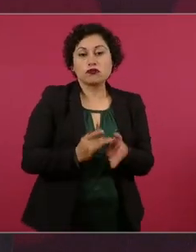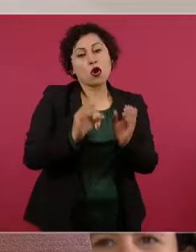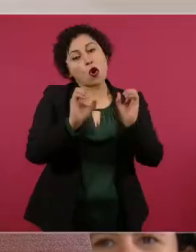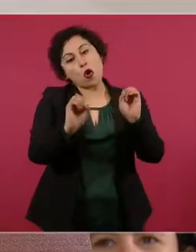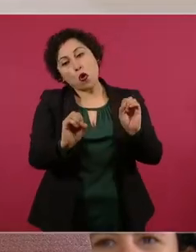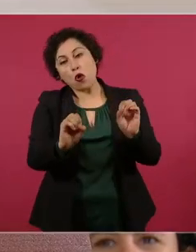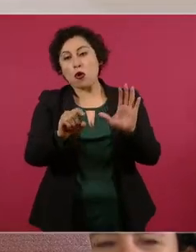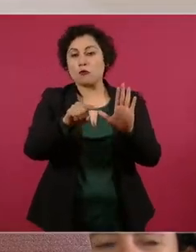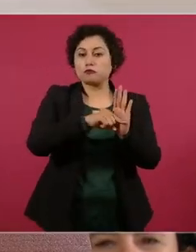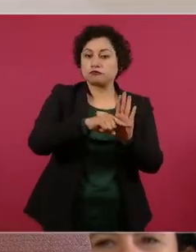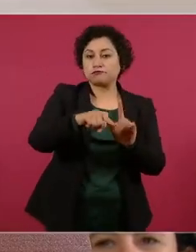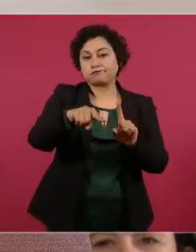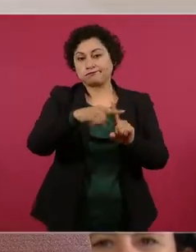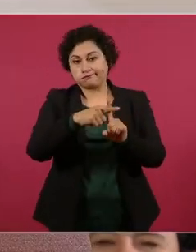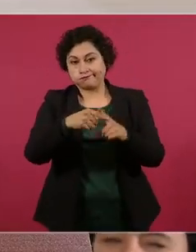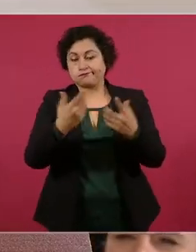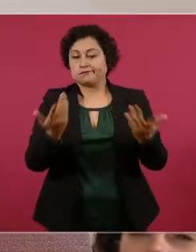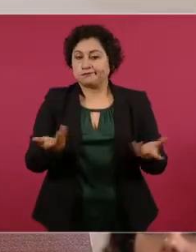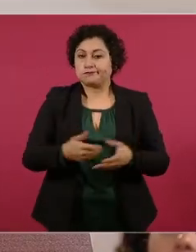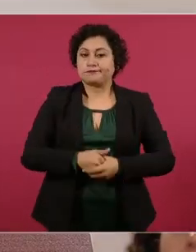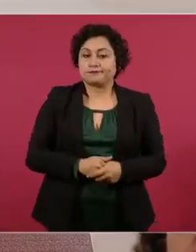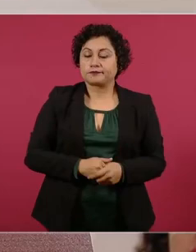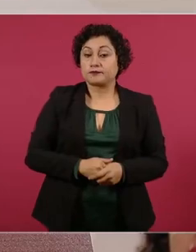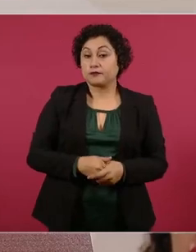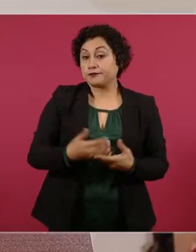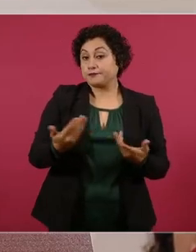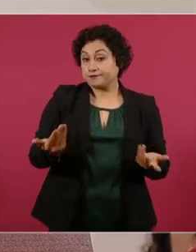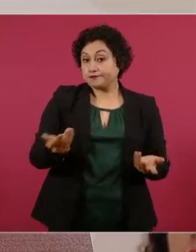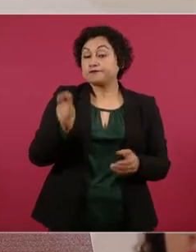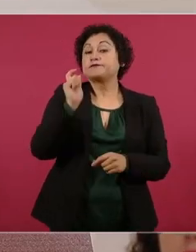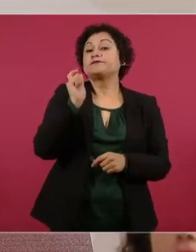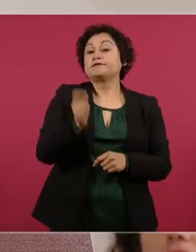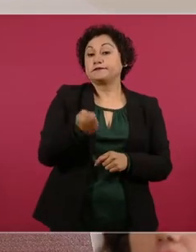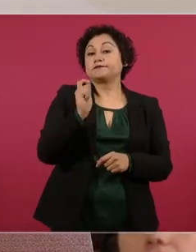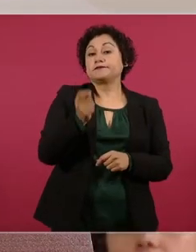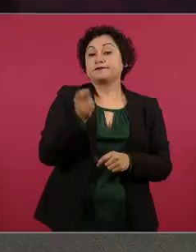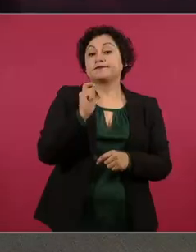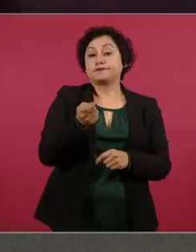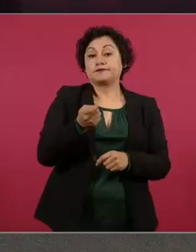estaba roto el diálogo, pero como tenían que